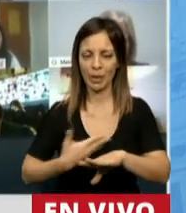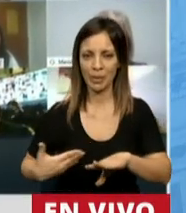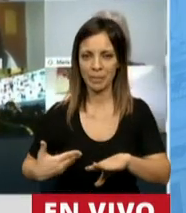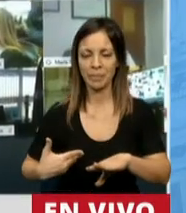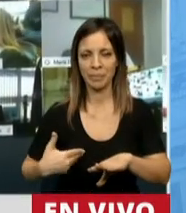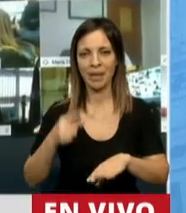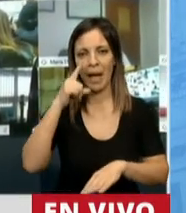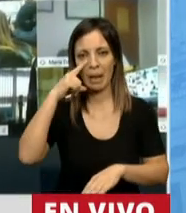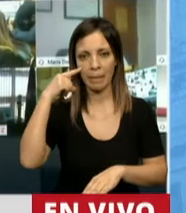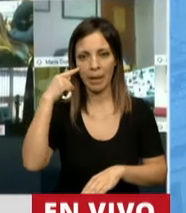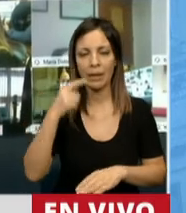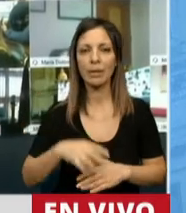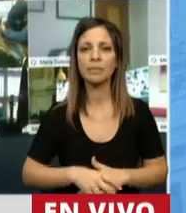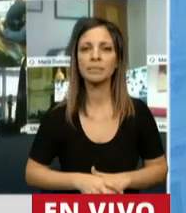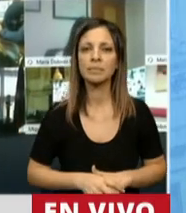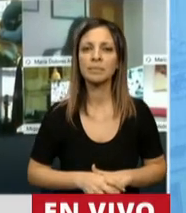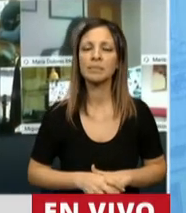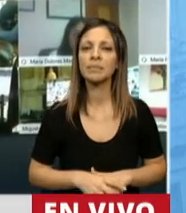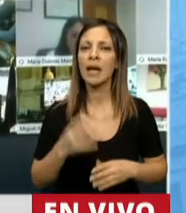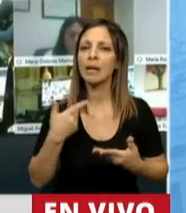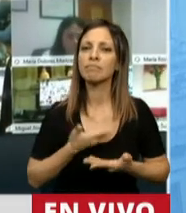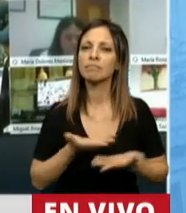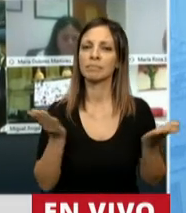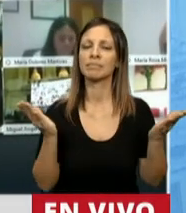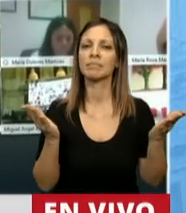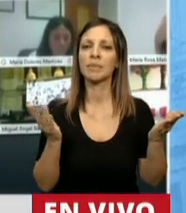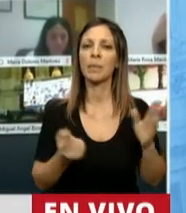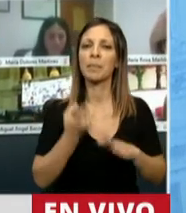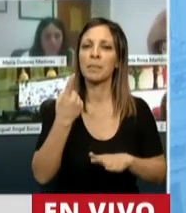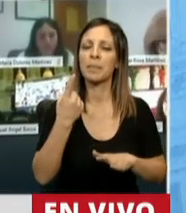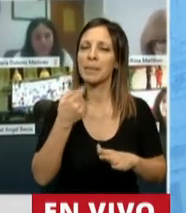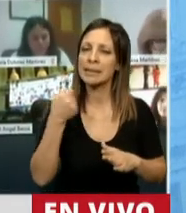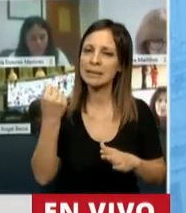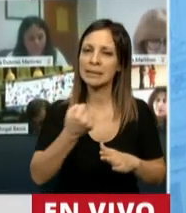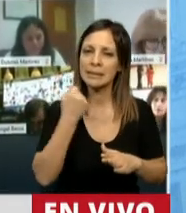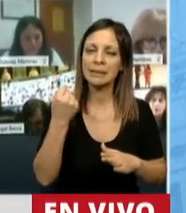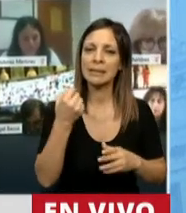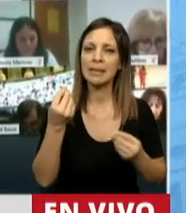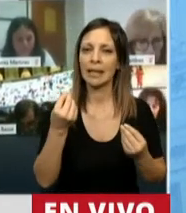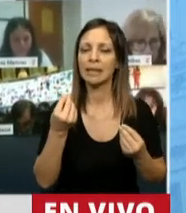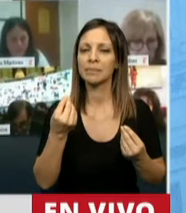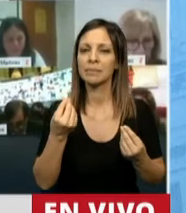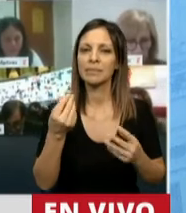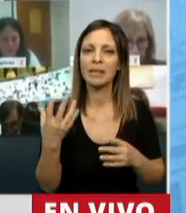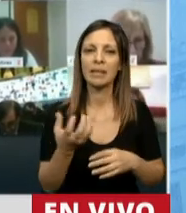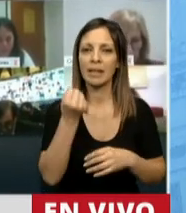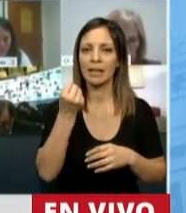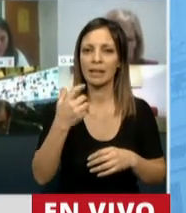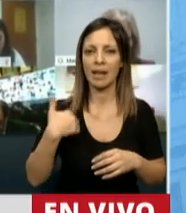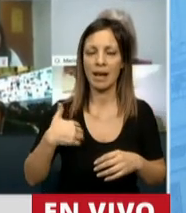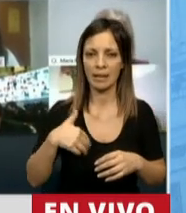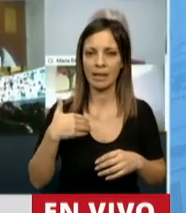presidente Alberto Fernández, se planteó como un primer desafío, era rescatar y poner al país de